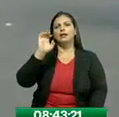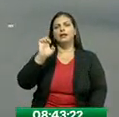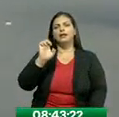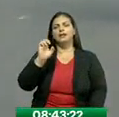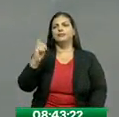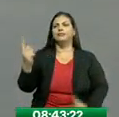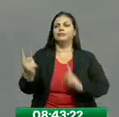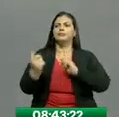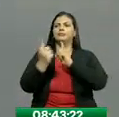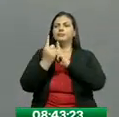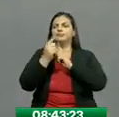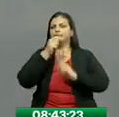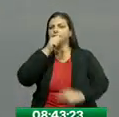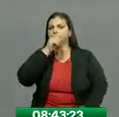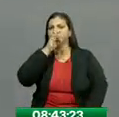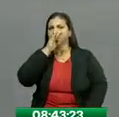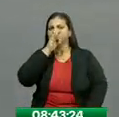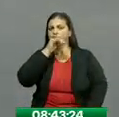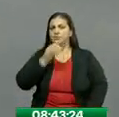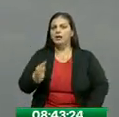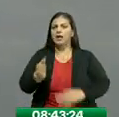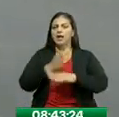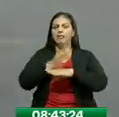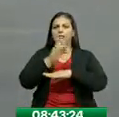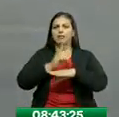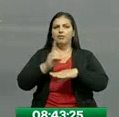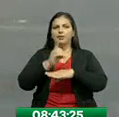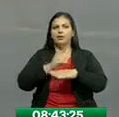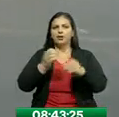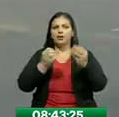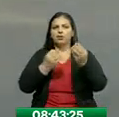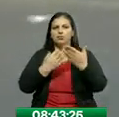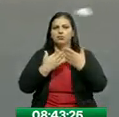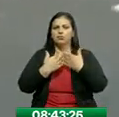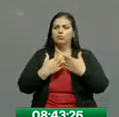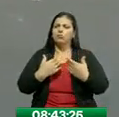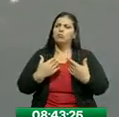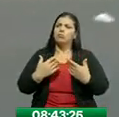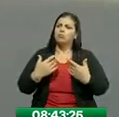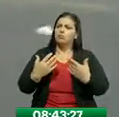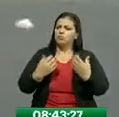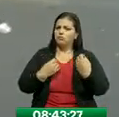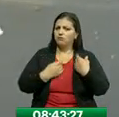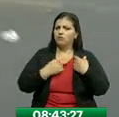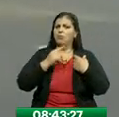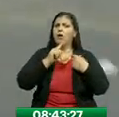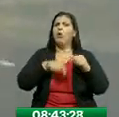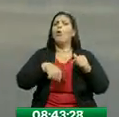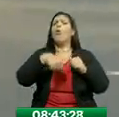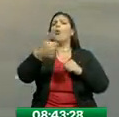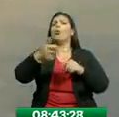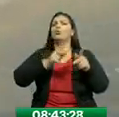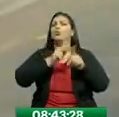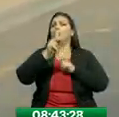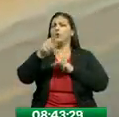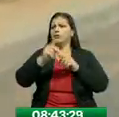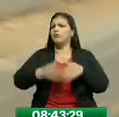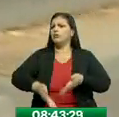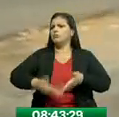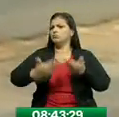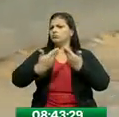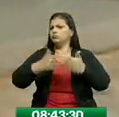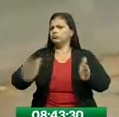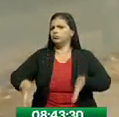un momento dijo el director ejecutivo que podían dirigirse por el puente alterno? Pero los conductores señalan que está bloqueado. Buenos días, estimado